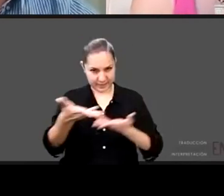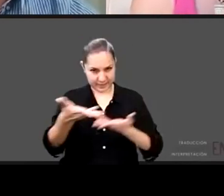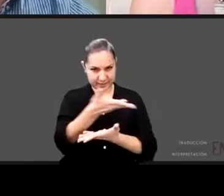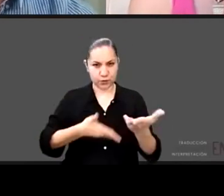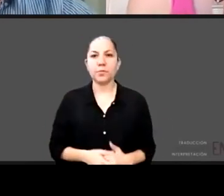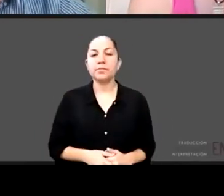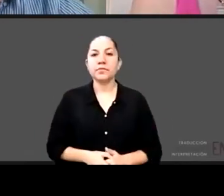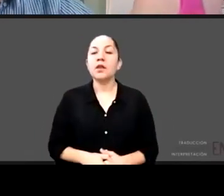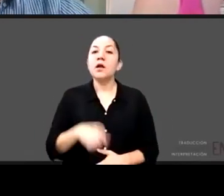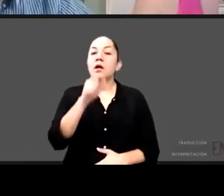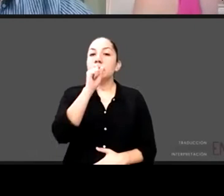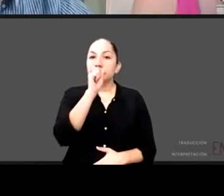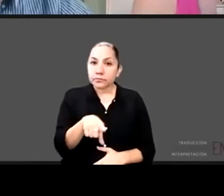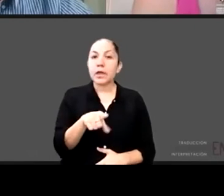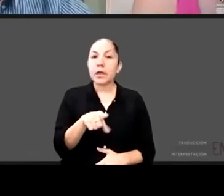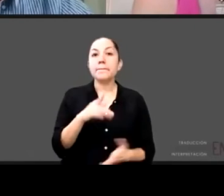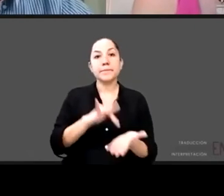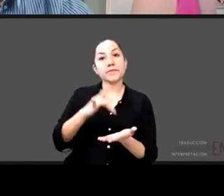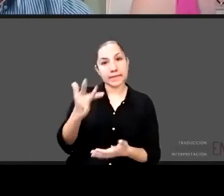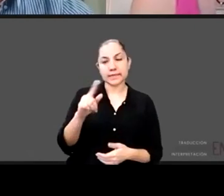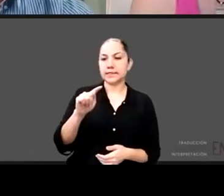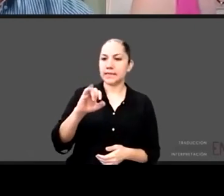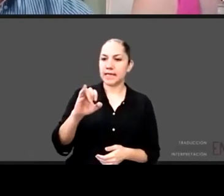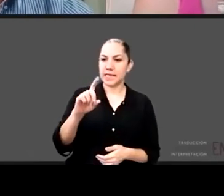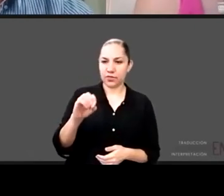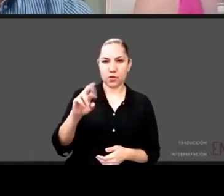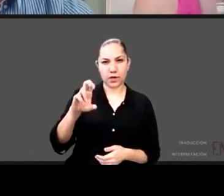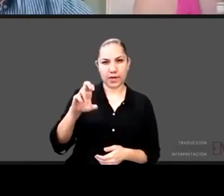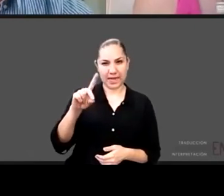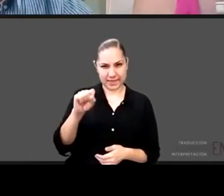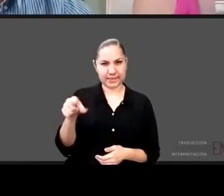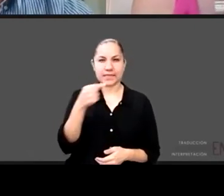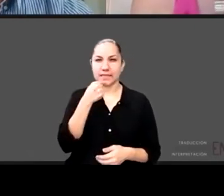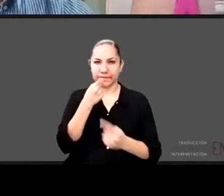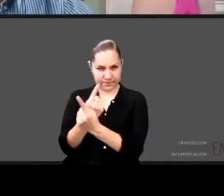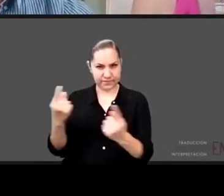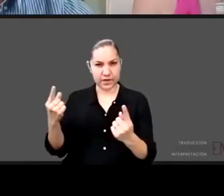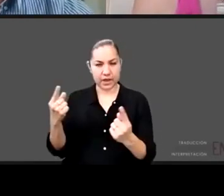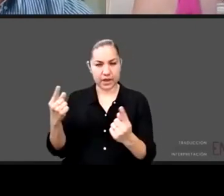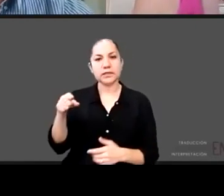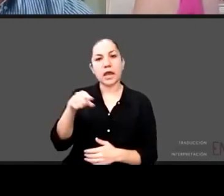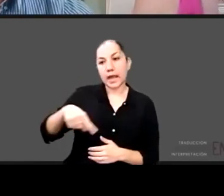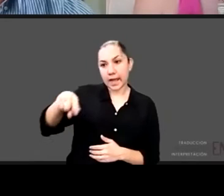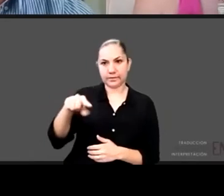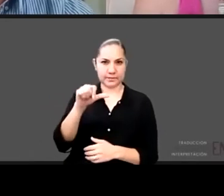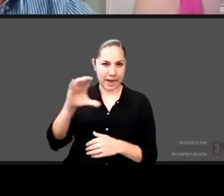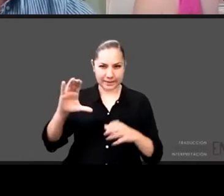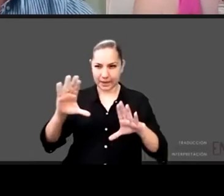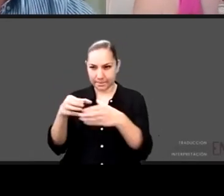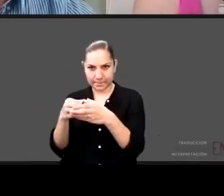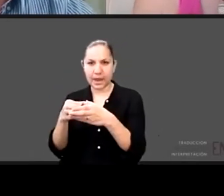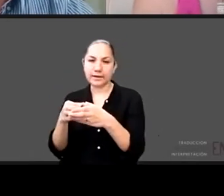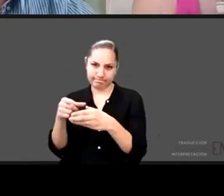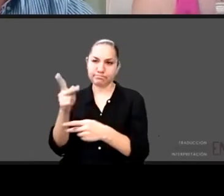Queremos también agradecer a Tejiendo Redes Infancia. Ellos nos están permitiendo usar esta